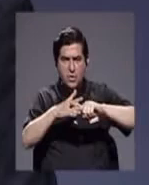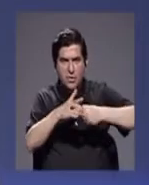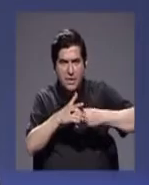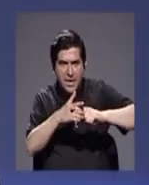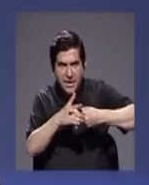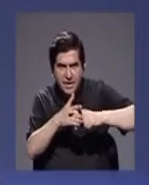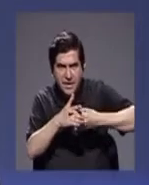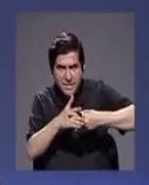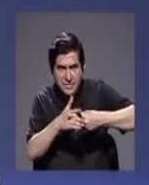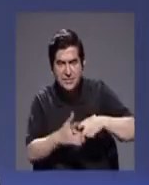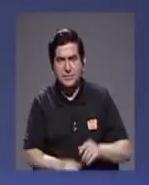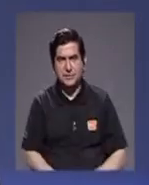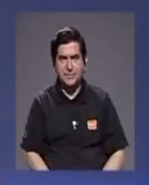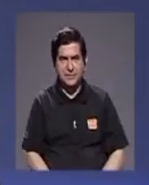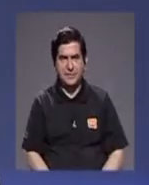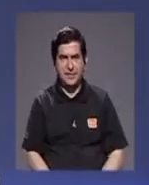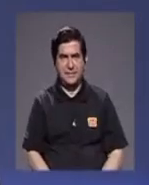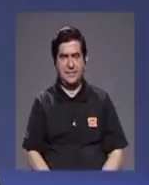instrumentarse